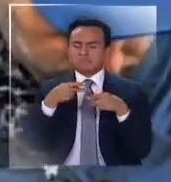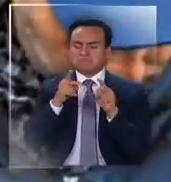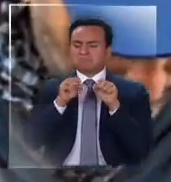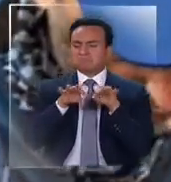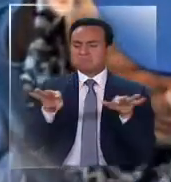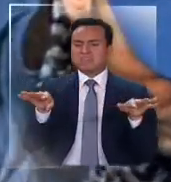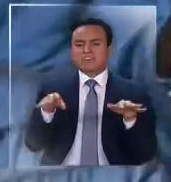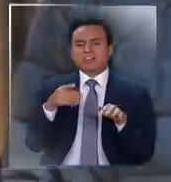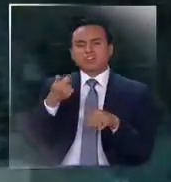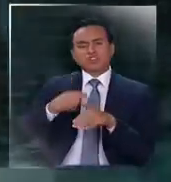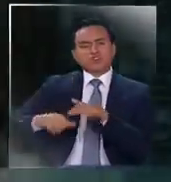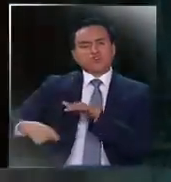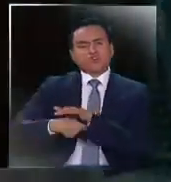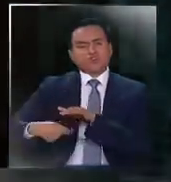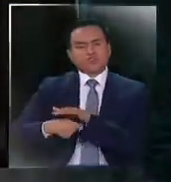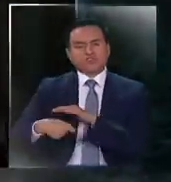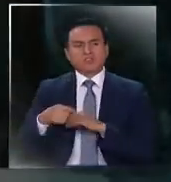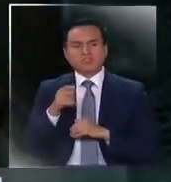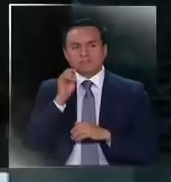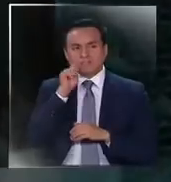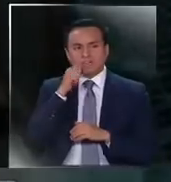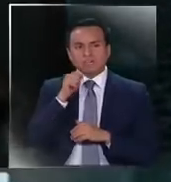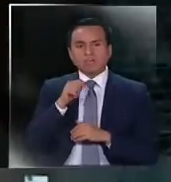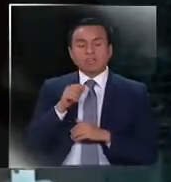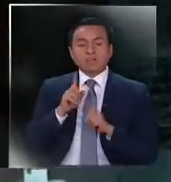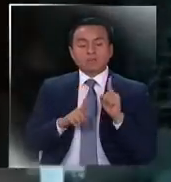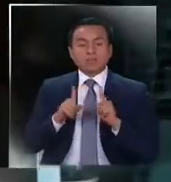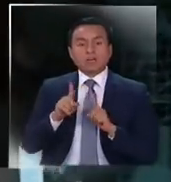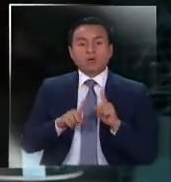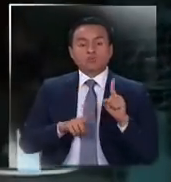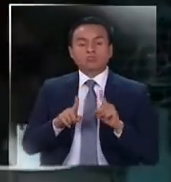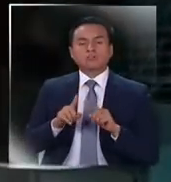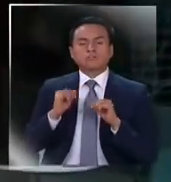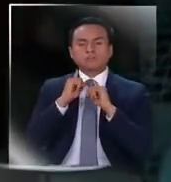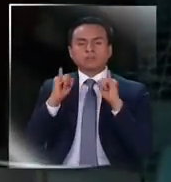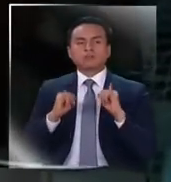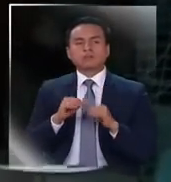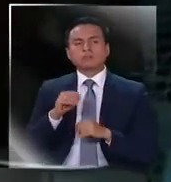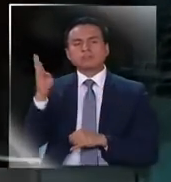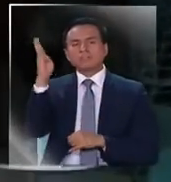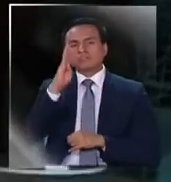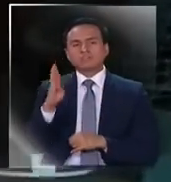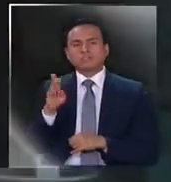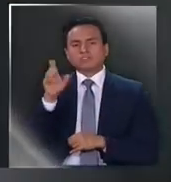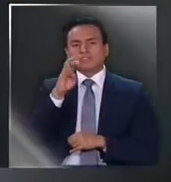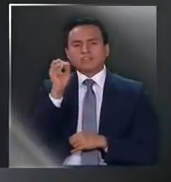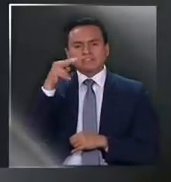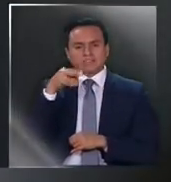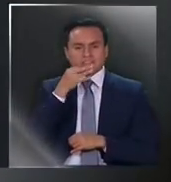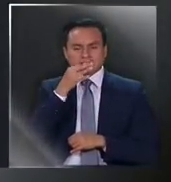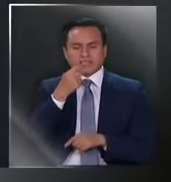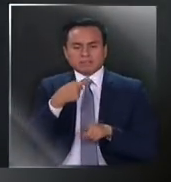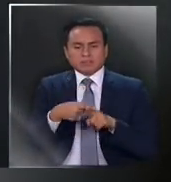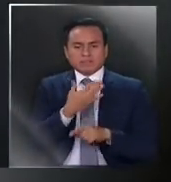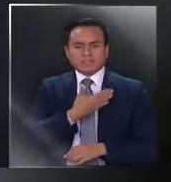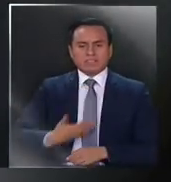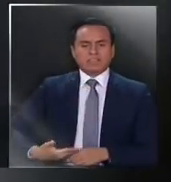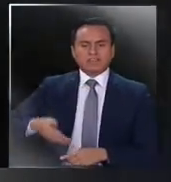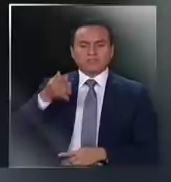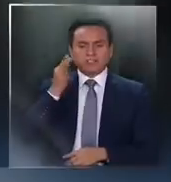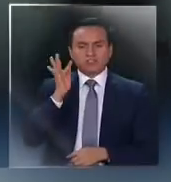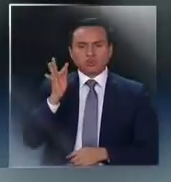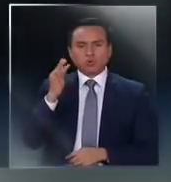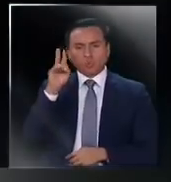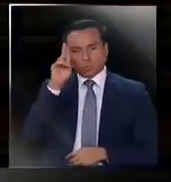a través de sobornos. Y el honesto, según el medio brasileño, sería Sebastián Bauzá, expresidente de la